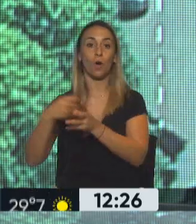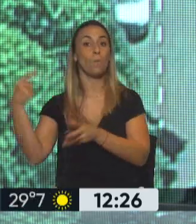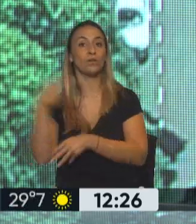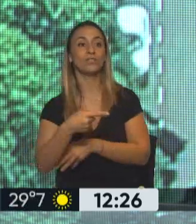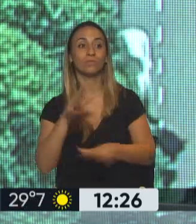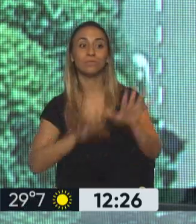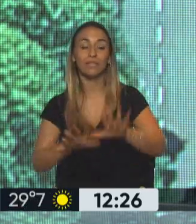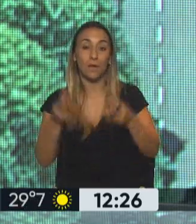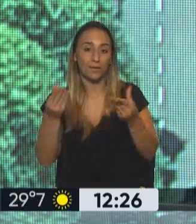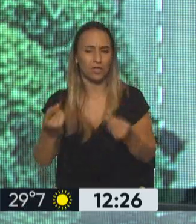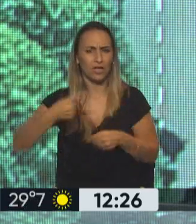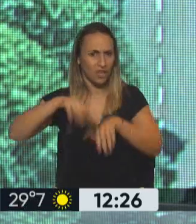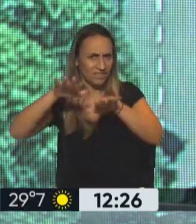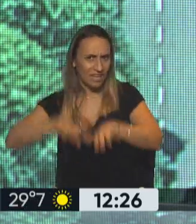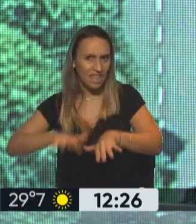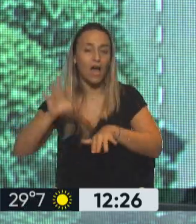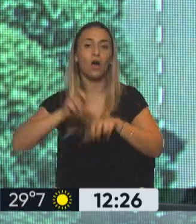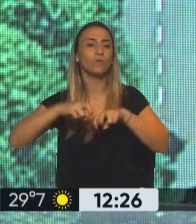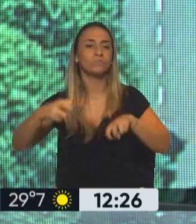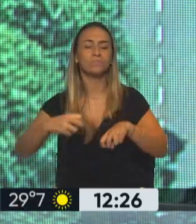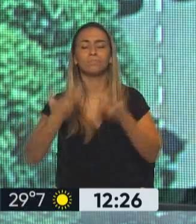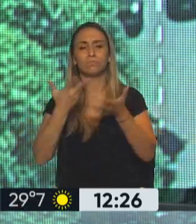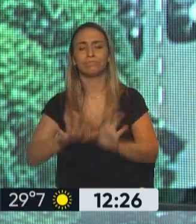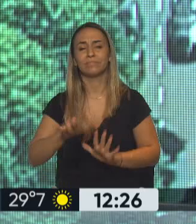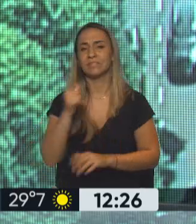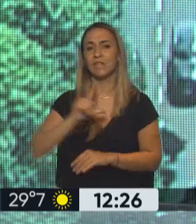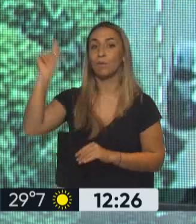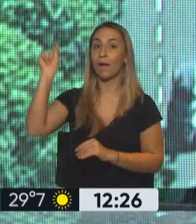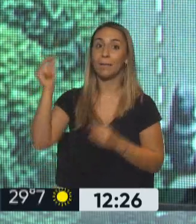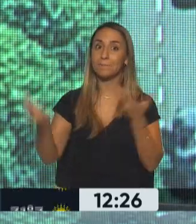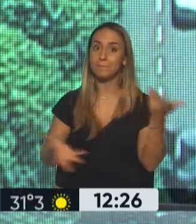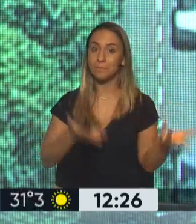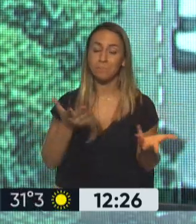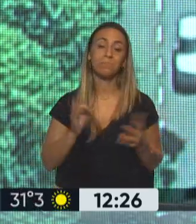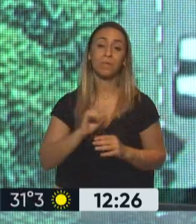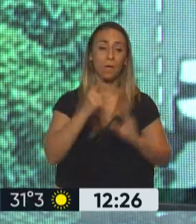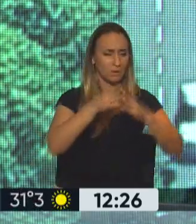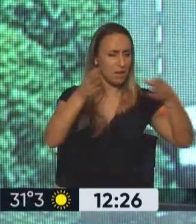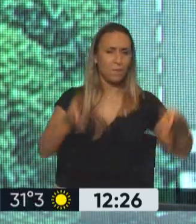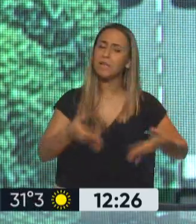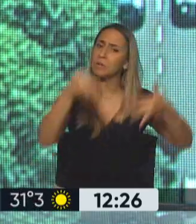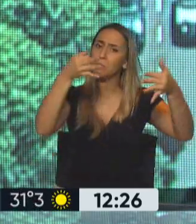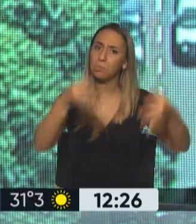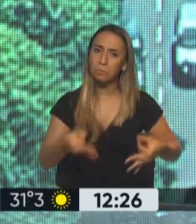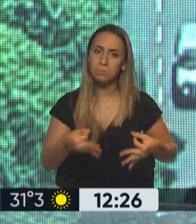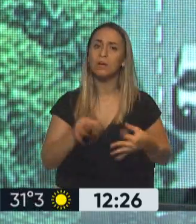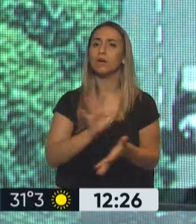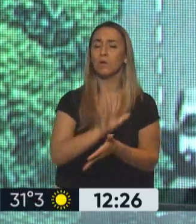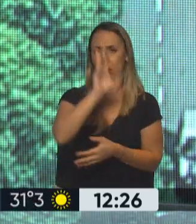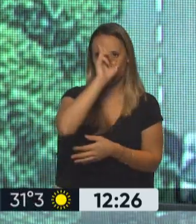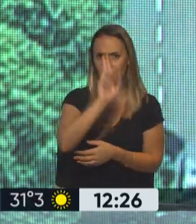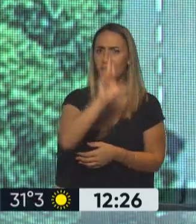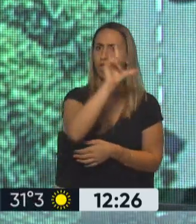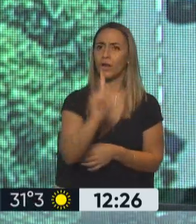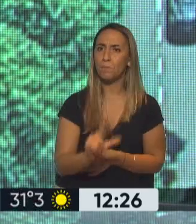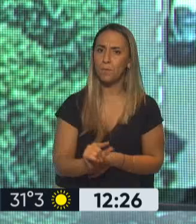oposición? Si se iban a retirar, si no se iban a retirar. Me parece que esta primera parte fue institucional, republicana, moderada, etcétera. Y creo que el presidente